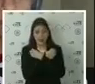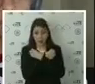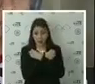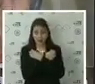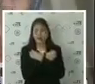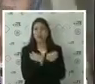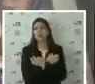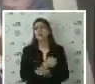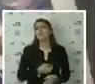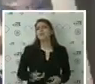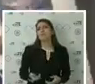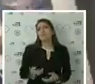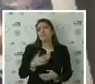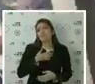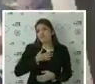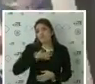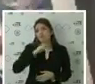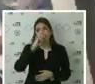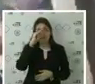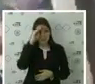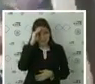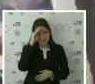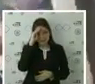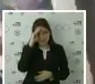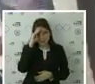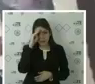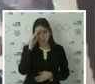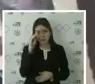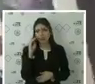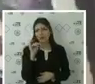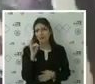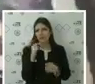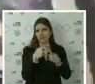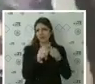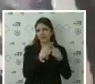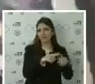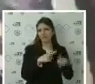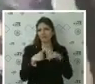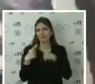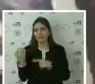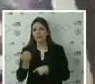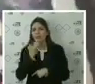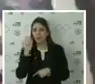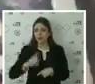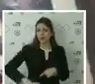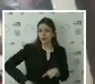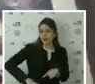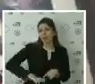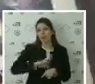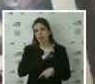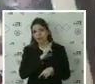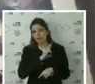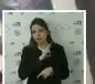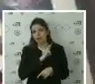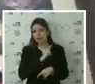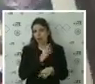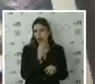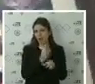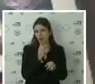pienso que pues sí hay una gran diferencia entre las escuelas públicas y privadas actualmente gracias a la